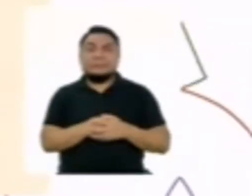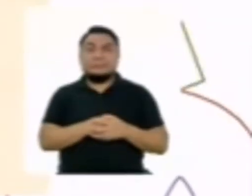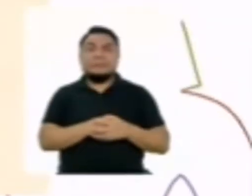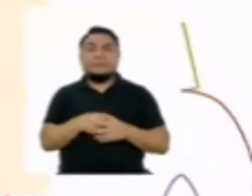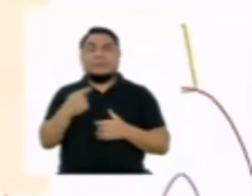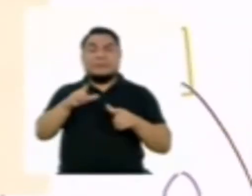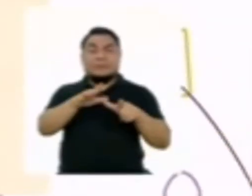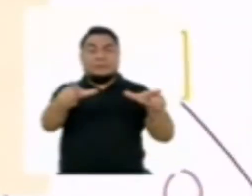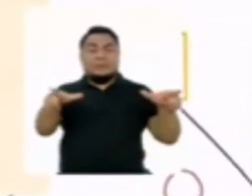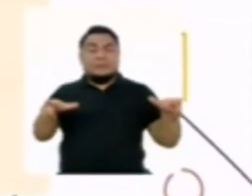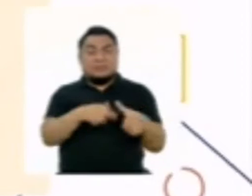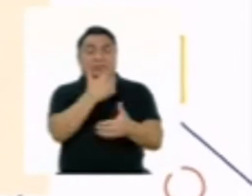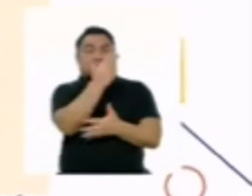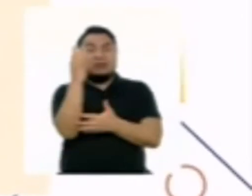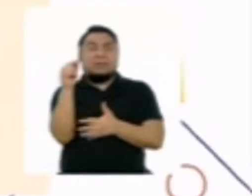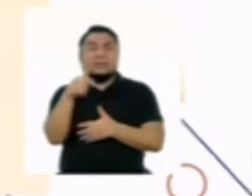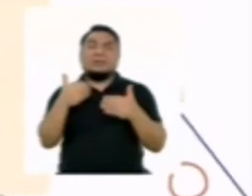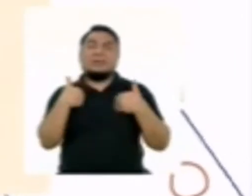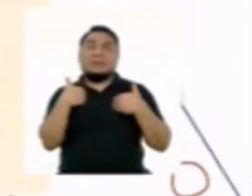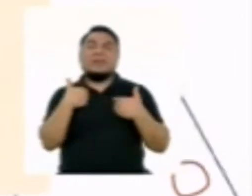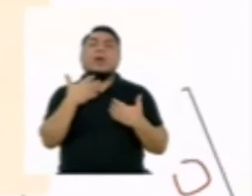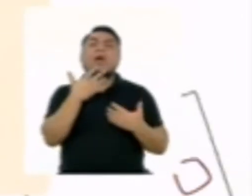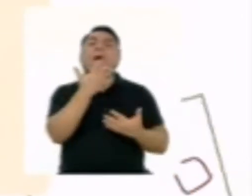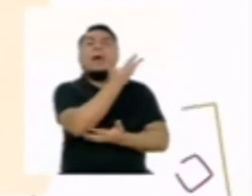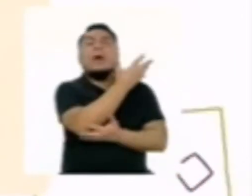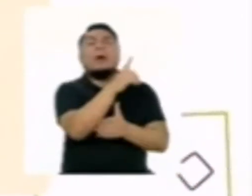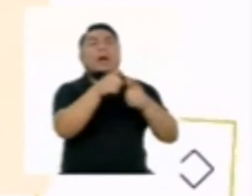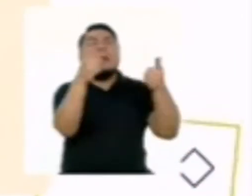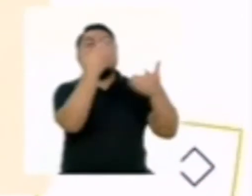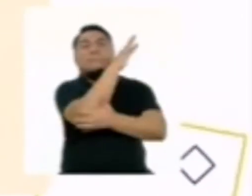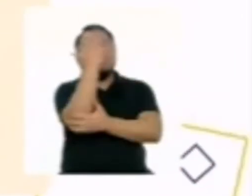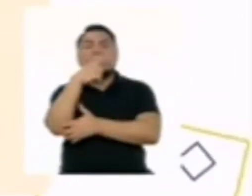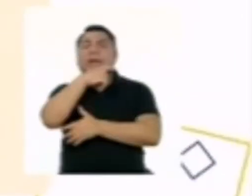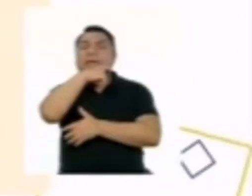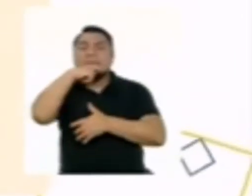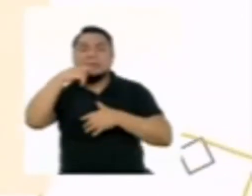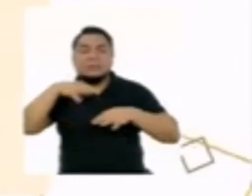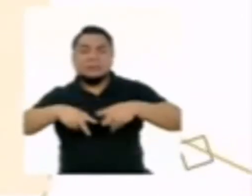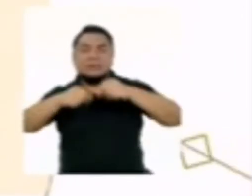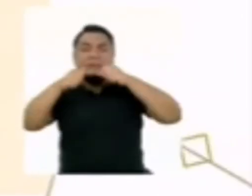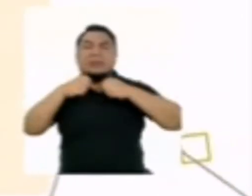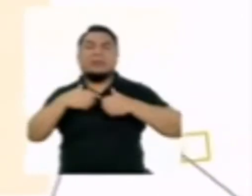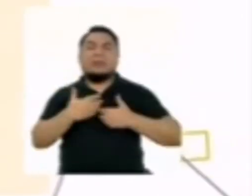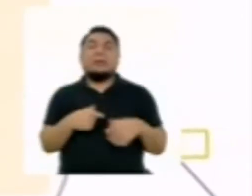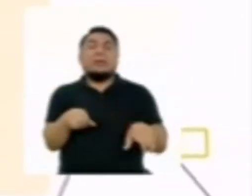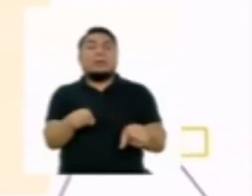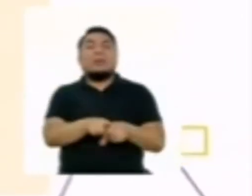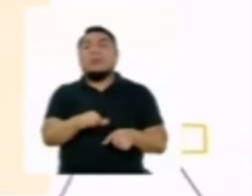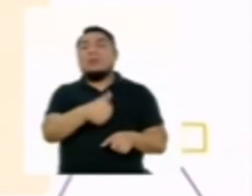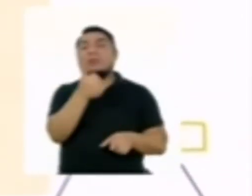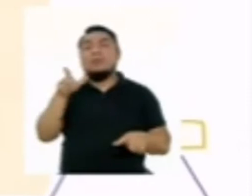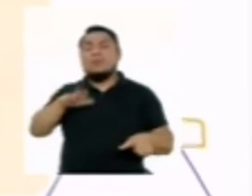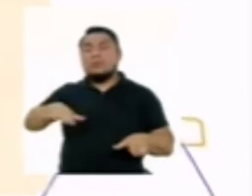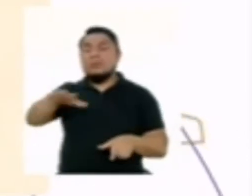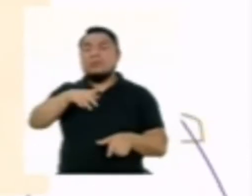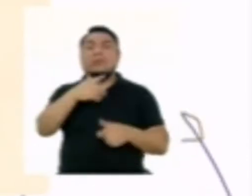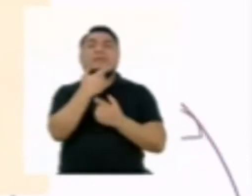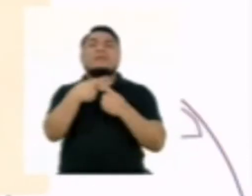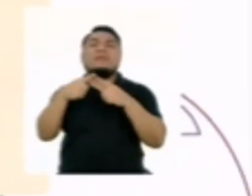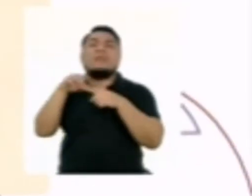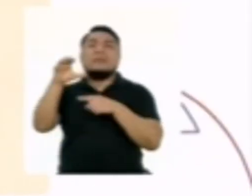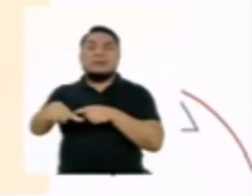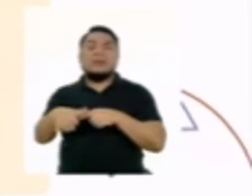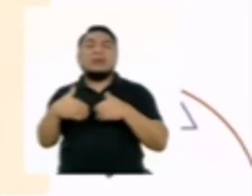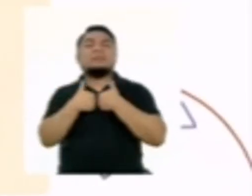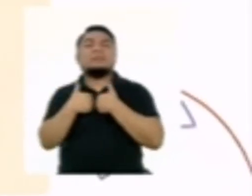En los ecosistemas tenemos a los bosques, desiertos y humedales, por ejemplo. De otro lado, tenemos a la diversidad